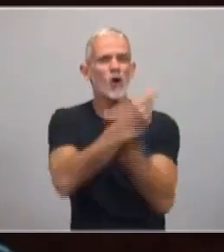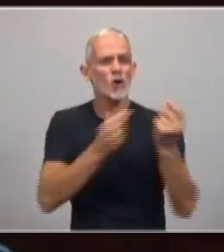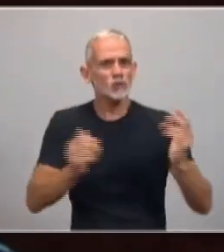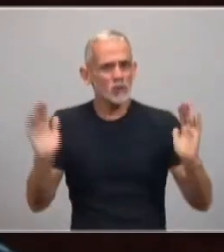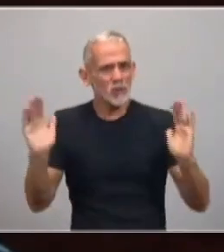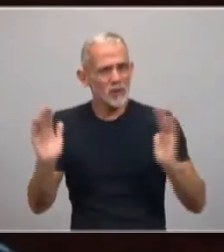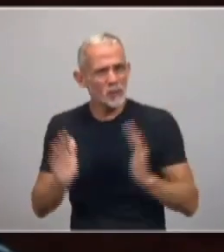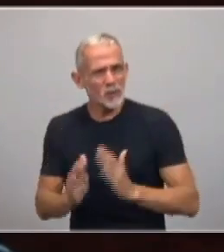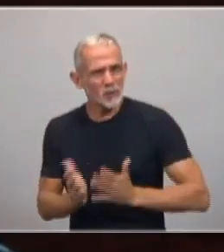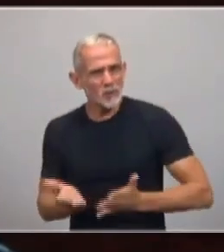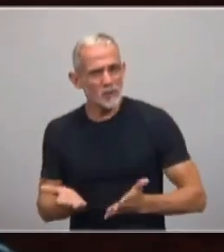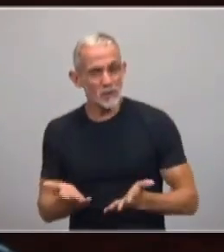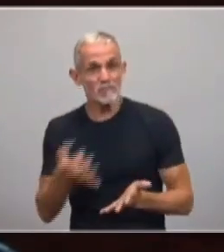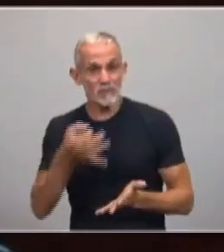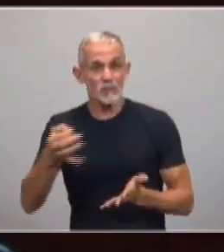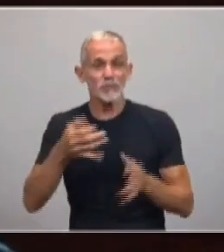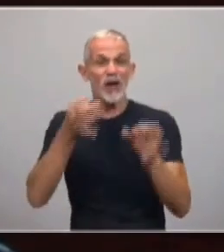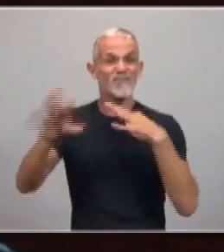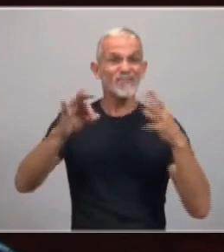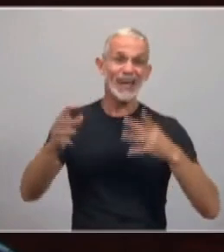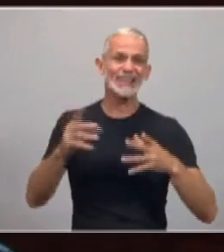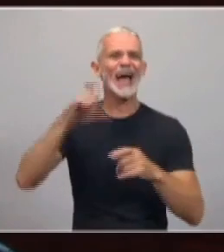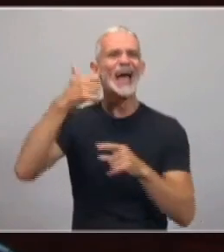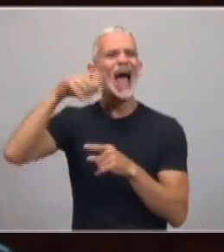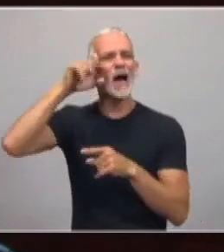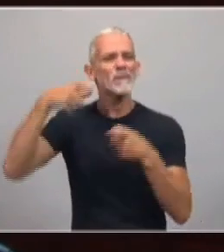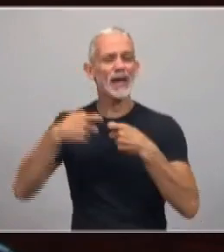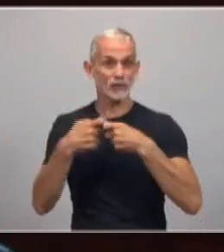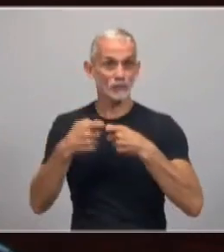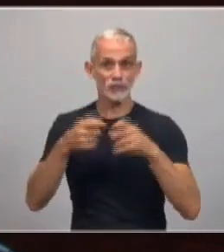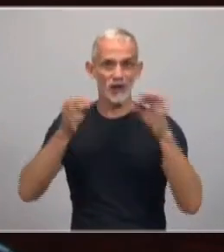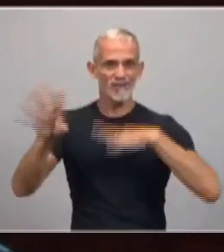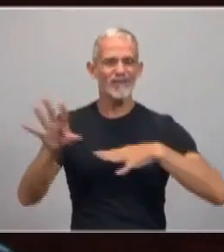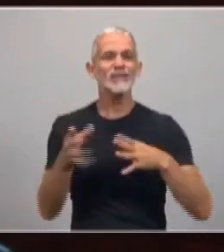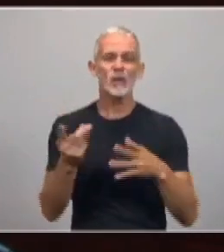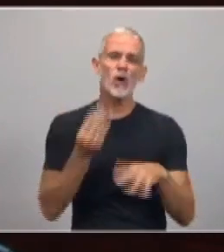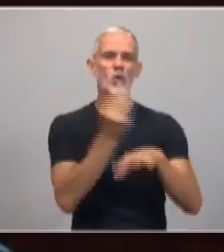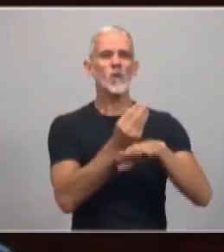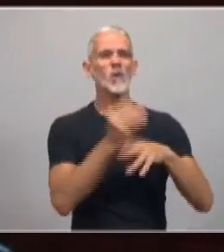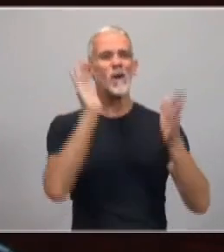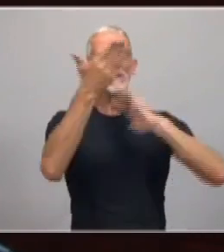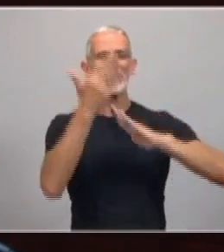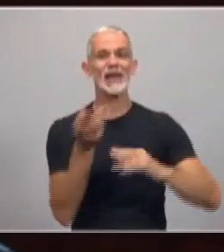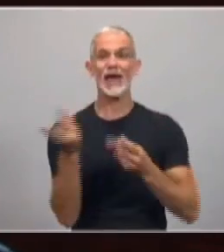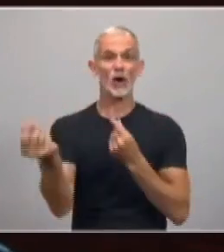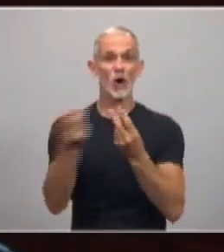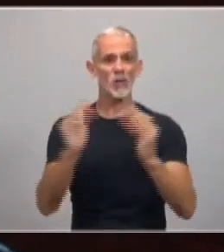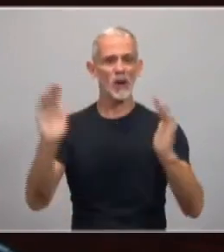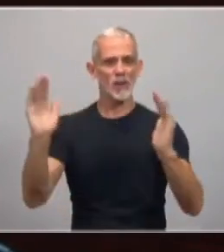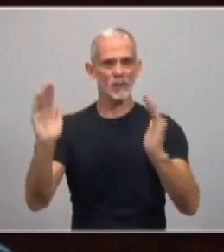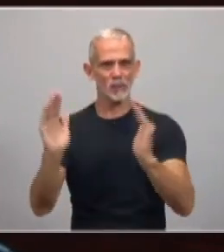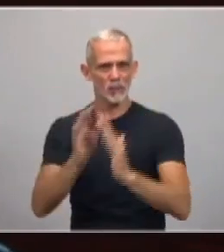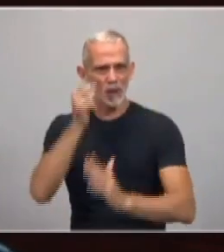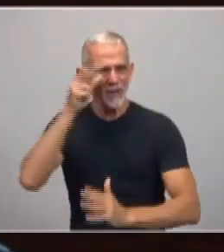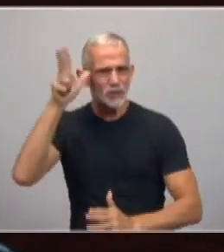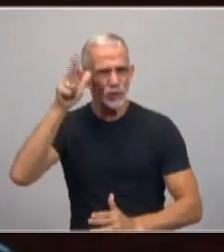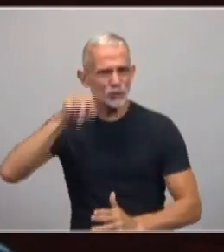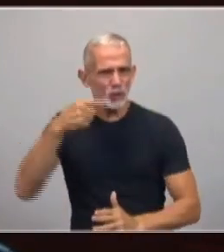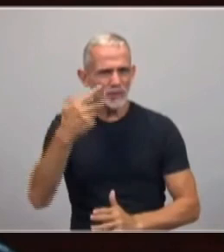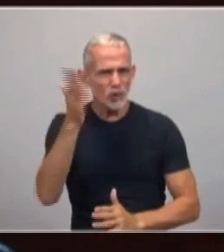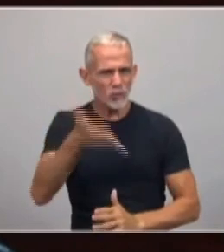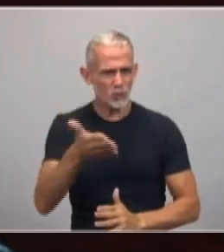En efecto, las ventas, según CAME, se desplomaron desde que subió Milei en un